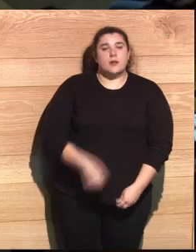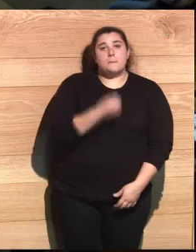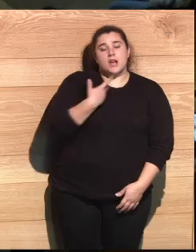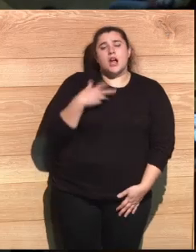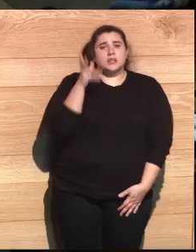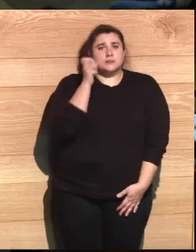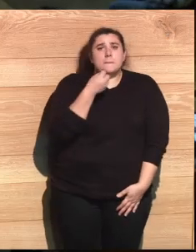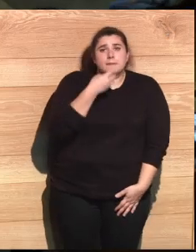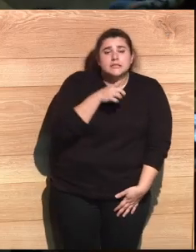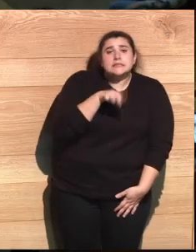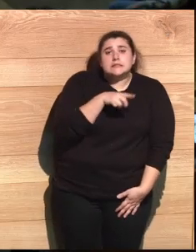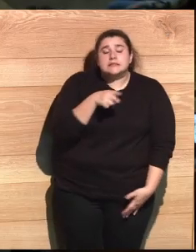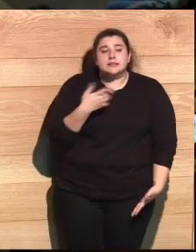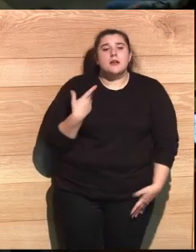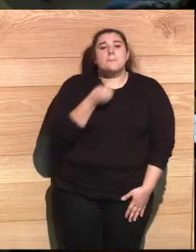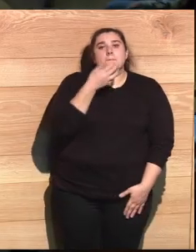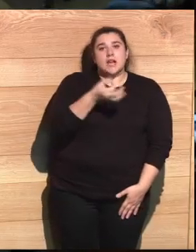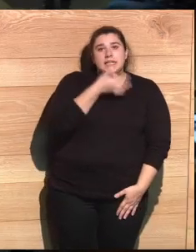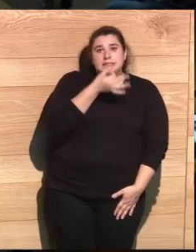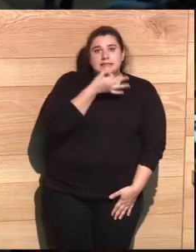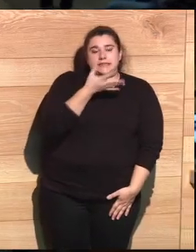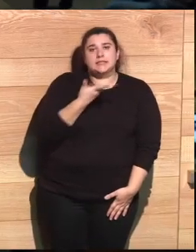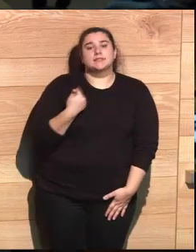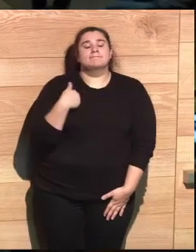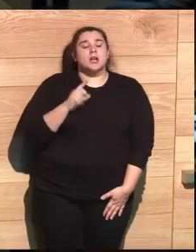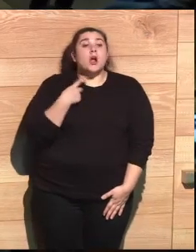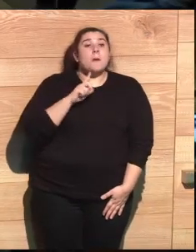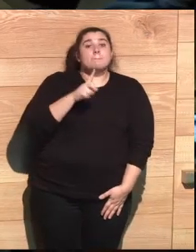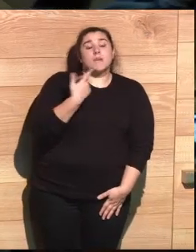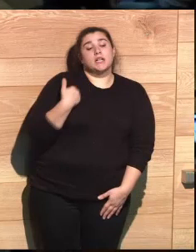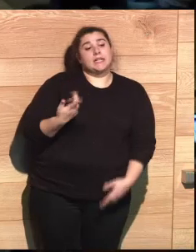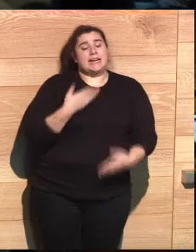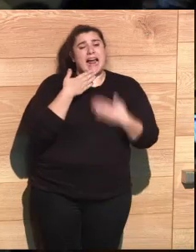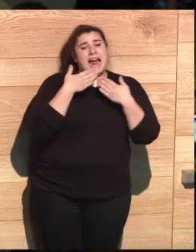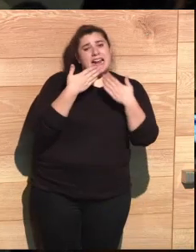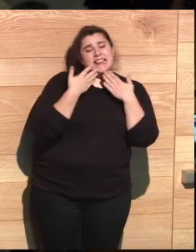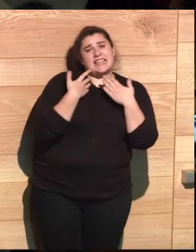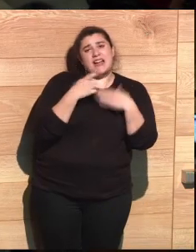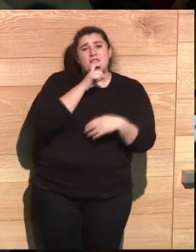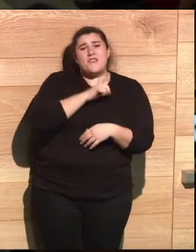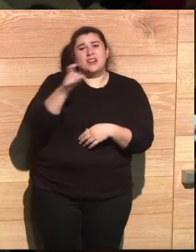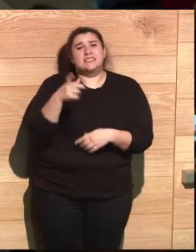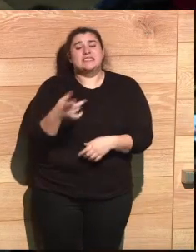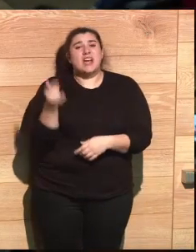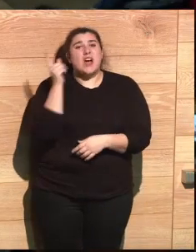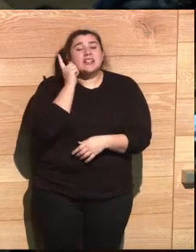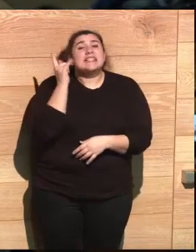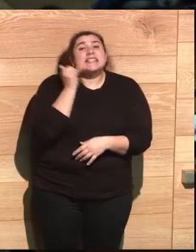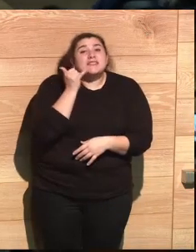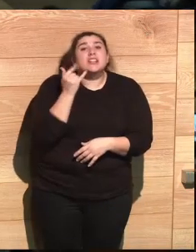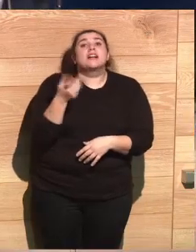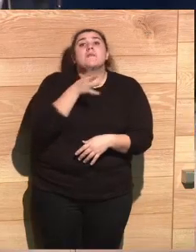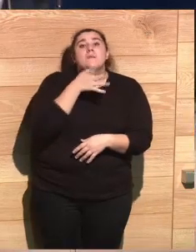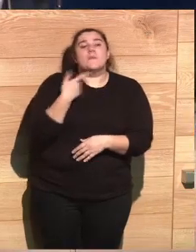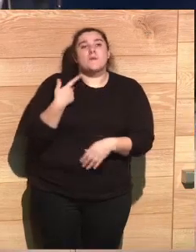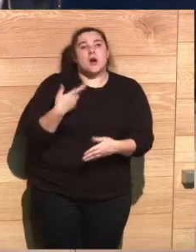¿Se me oye, no? Buenas tardes. Lo primero, agradecer a la Fundación Telefónica que nos deje en este espacio,